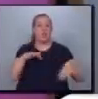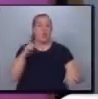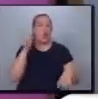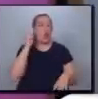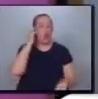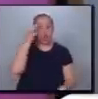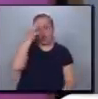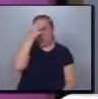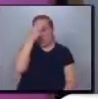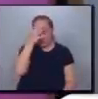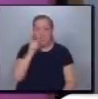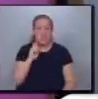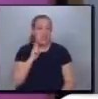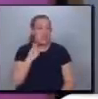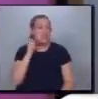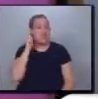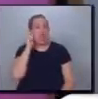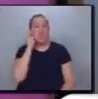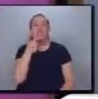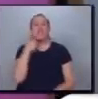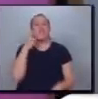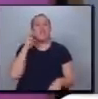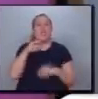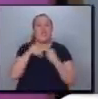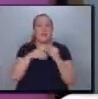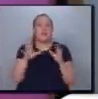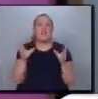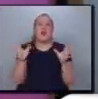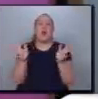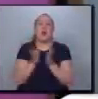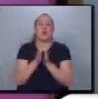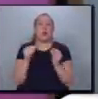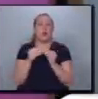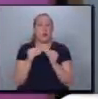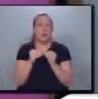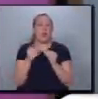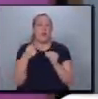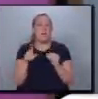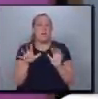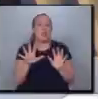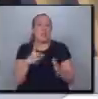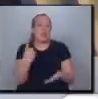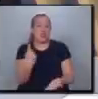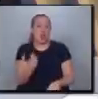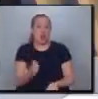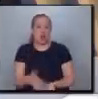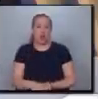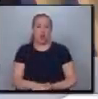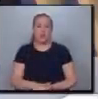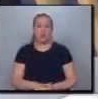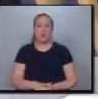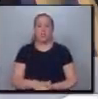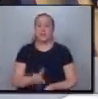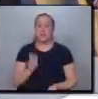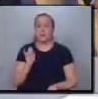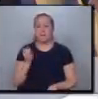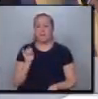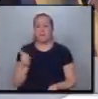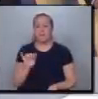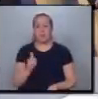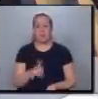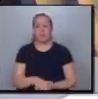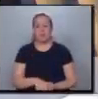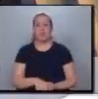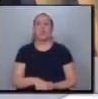años sin su familia, porque estaban con sus compañeros, pero en definitiva, comisario, sí, estaban solos. Sí. Se ha convocado un